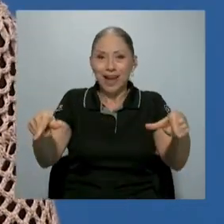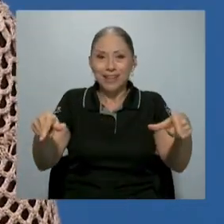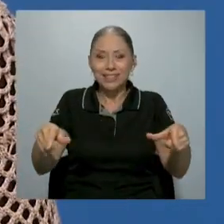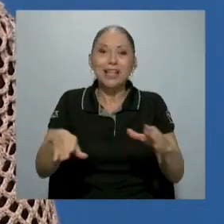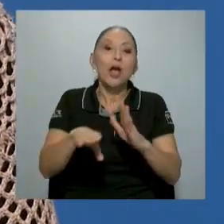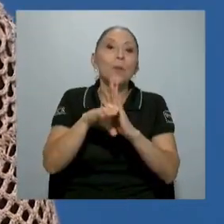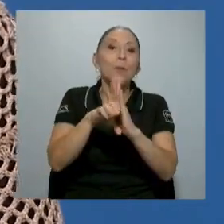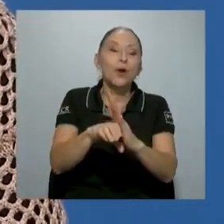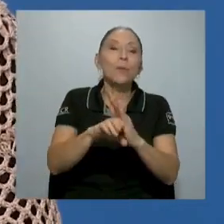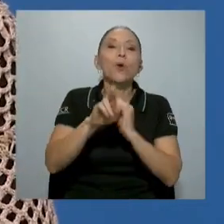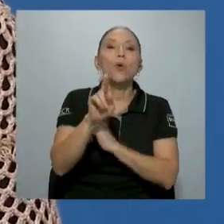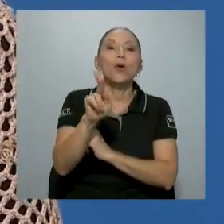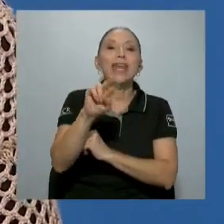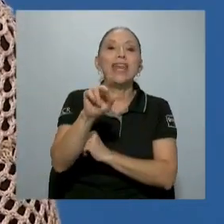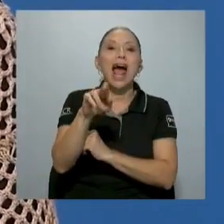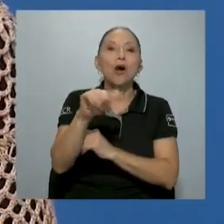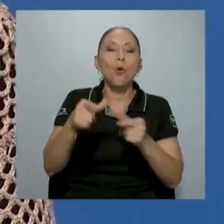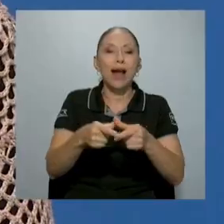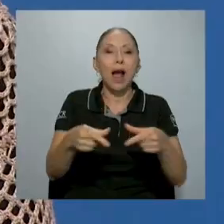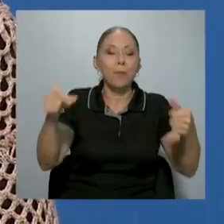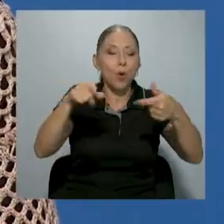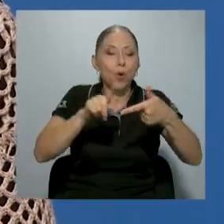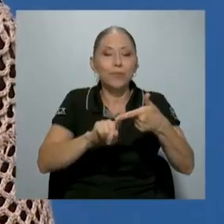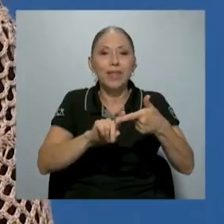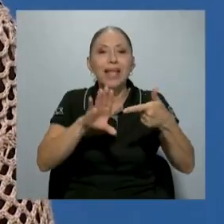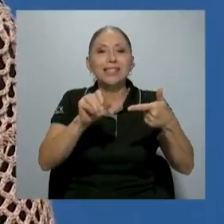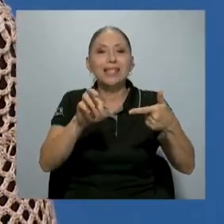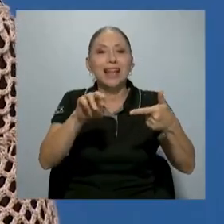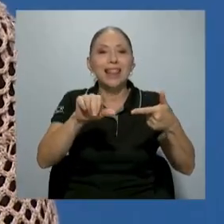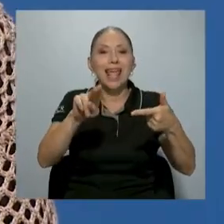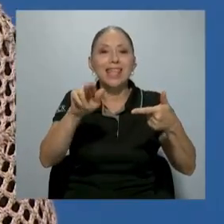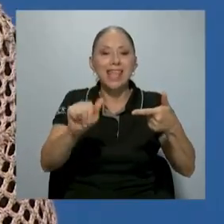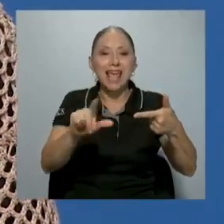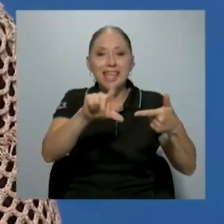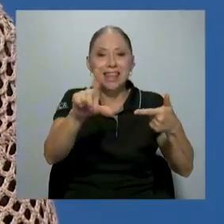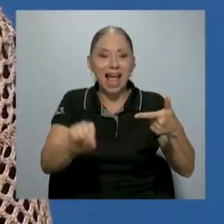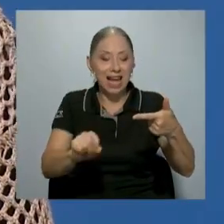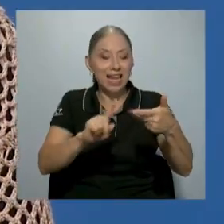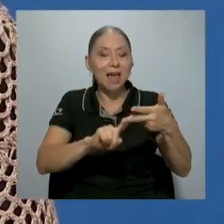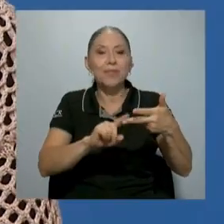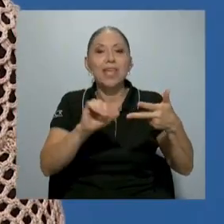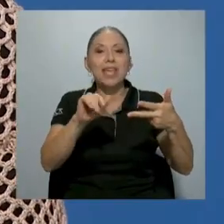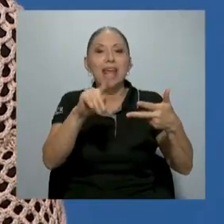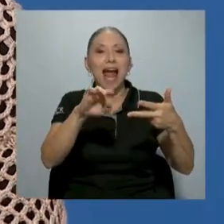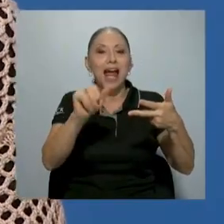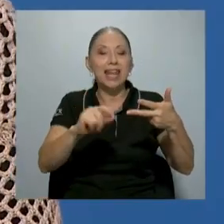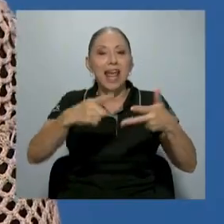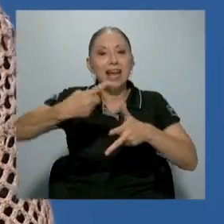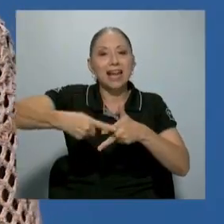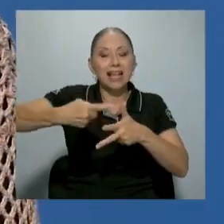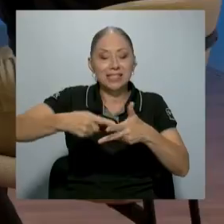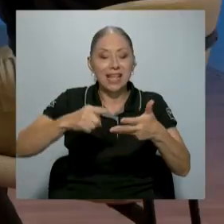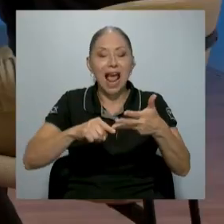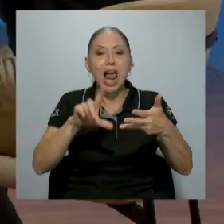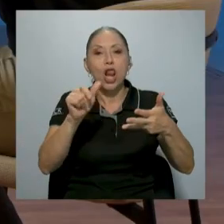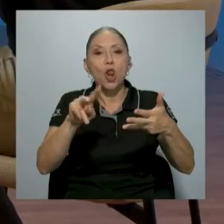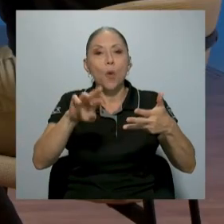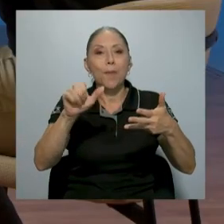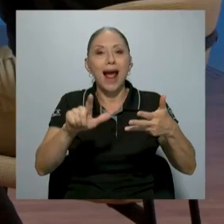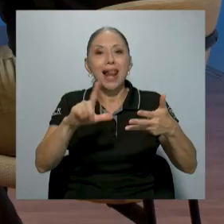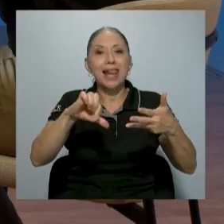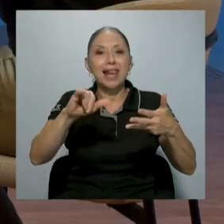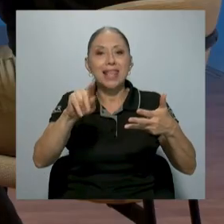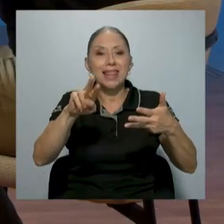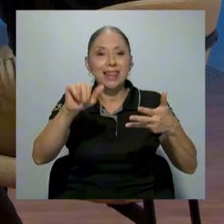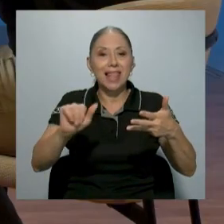hablando de Okinawa en Japón, estamos hablando de Cerdeña en Italia, Ikaria en Grecia, Loma Linda en Estados Unidos y la